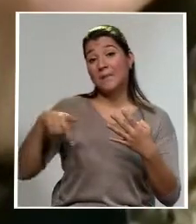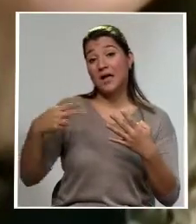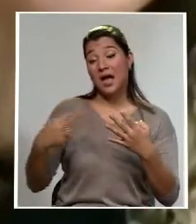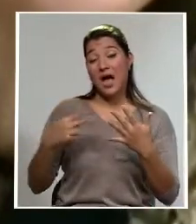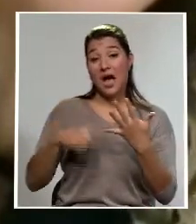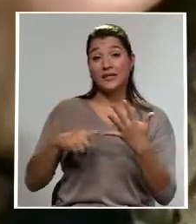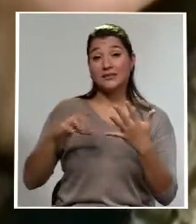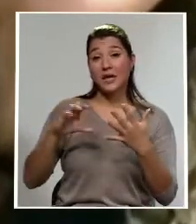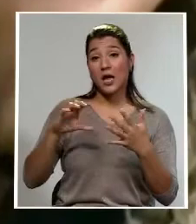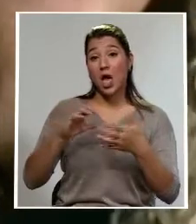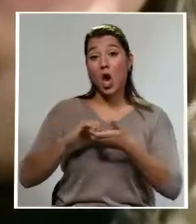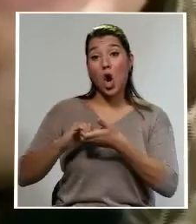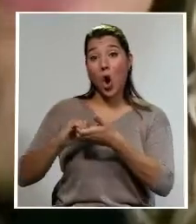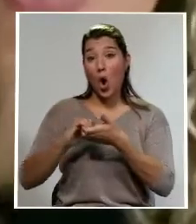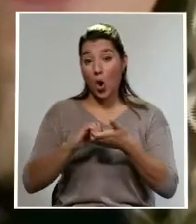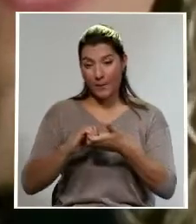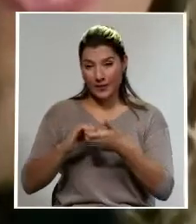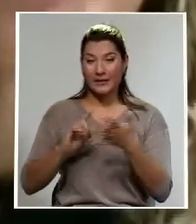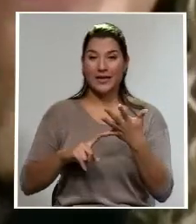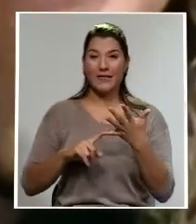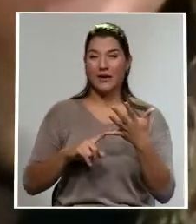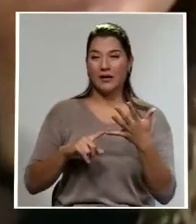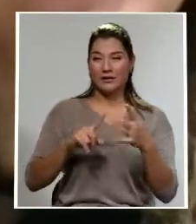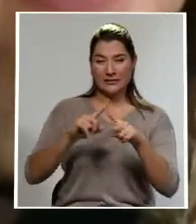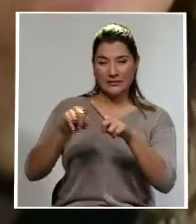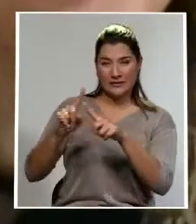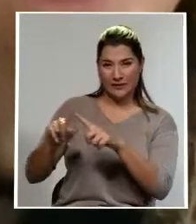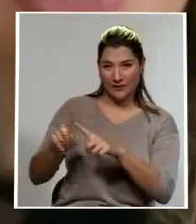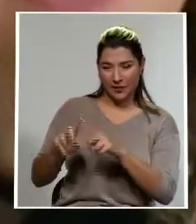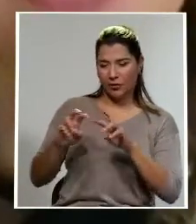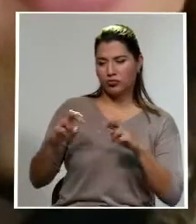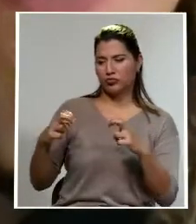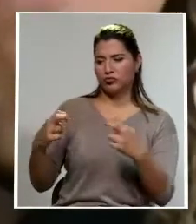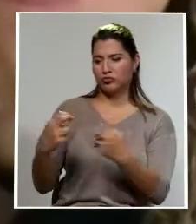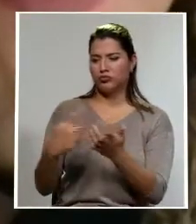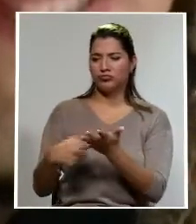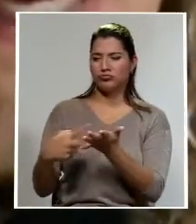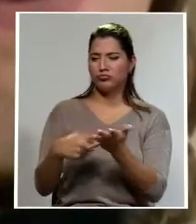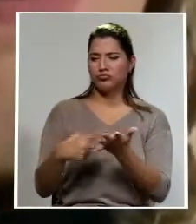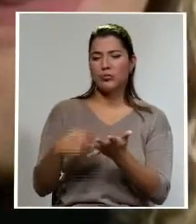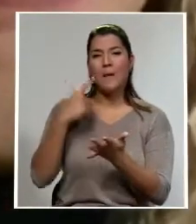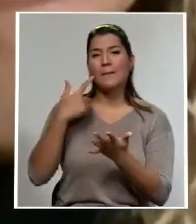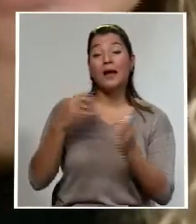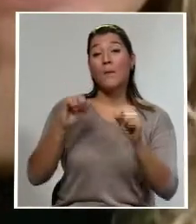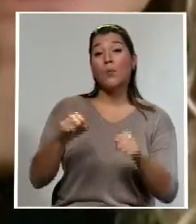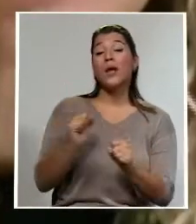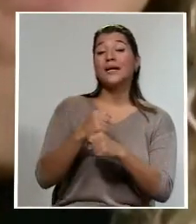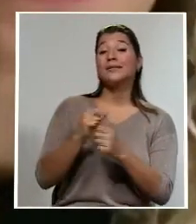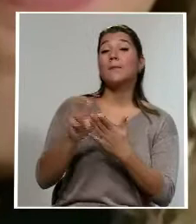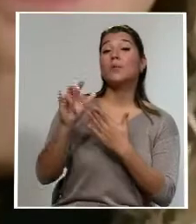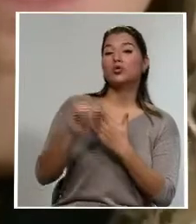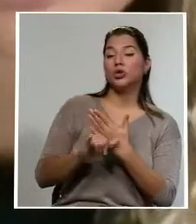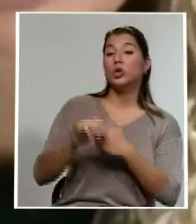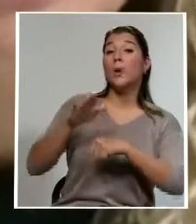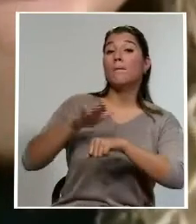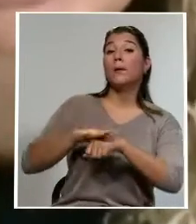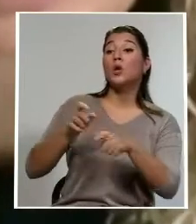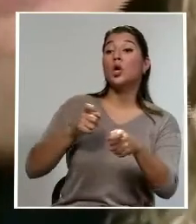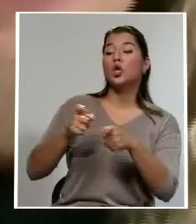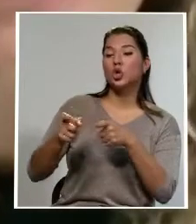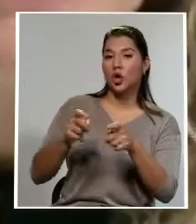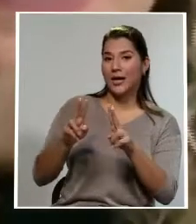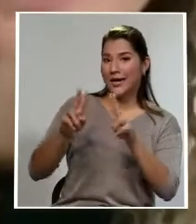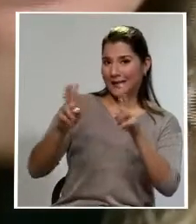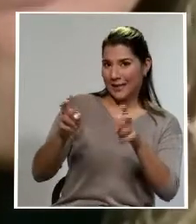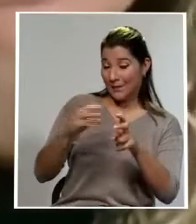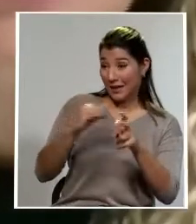las distribuidoras, para que en conjunto pudiésemos hacer un proyecto que permitiera gobernar el tema y darle seguridad jurídica a